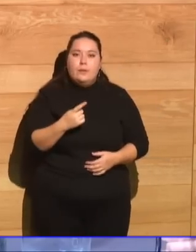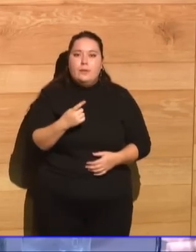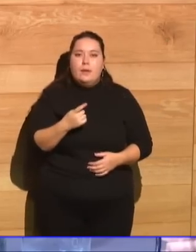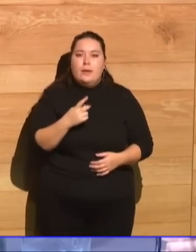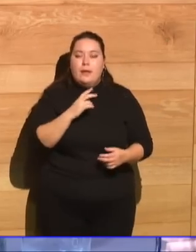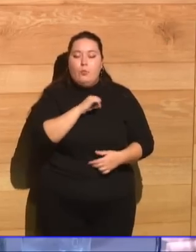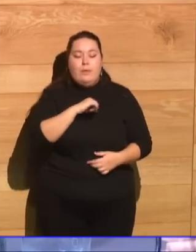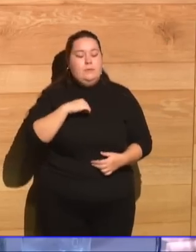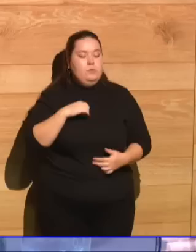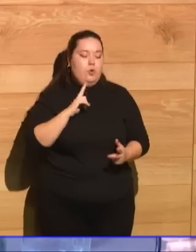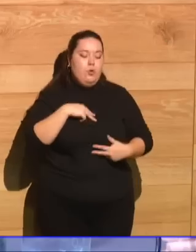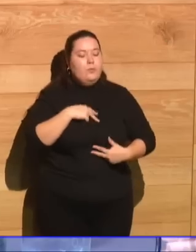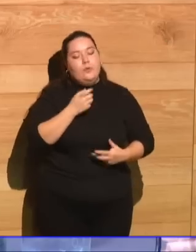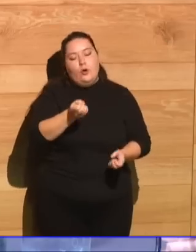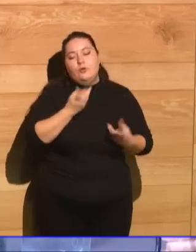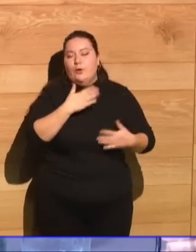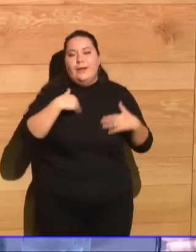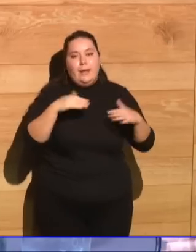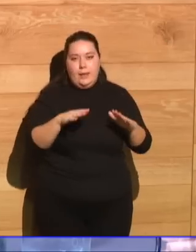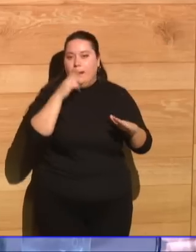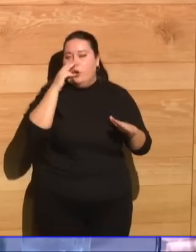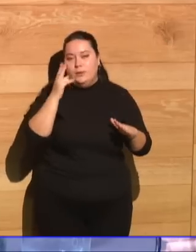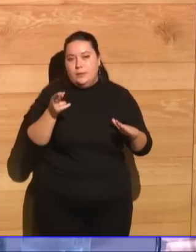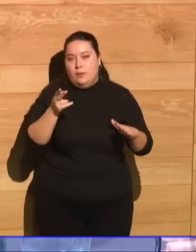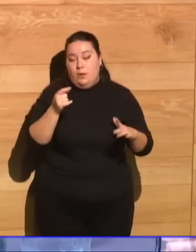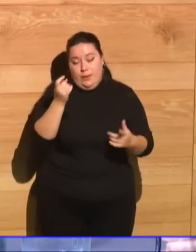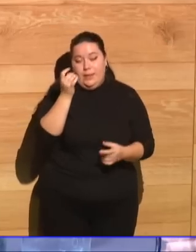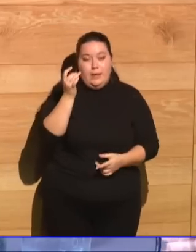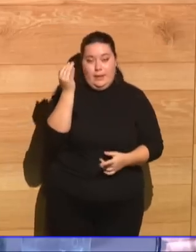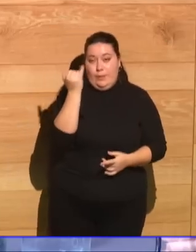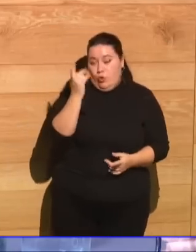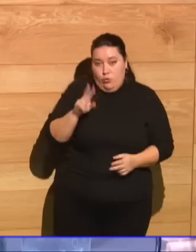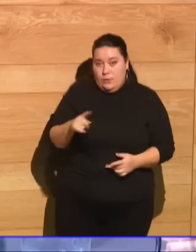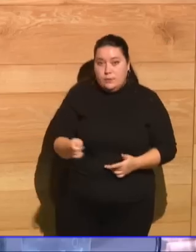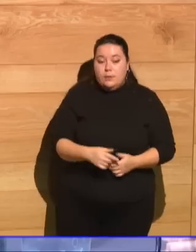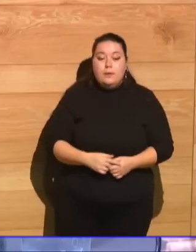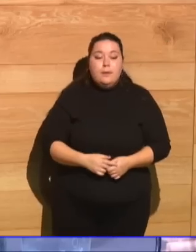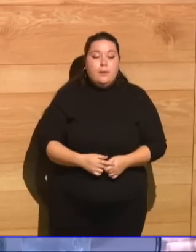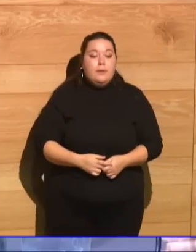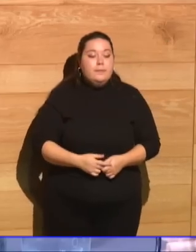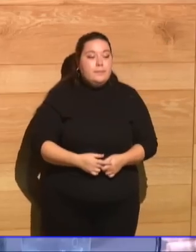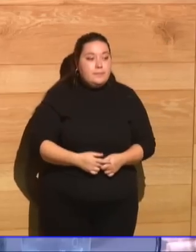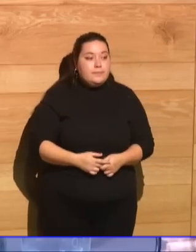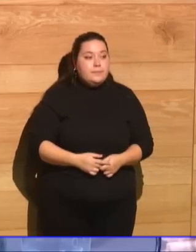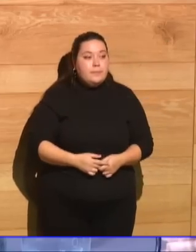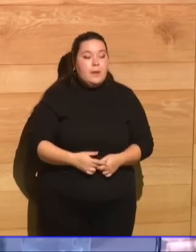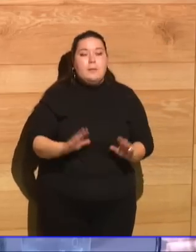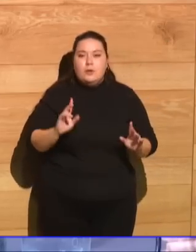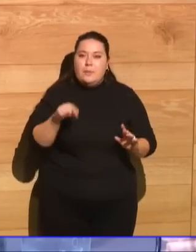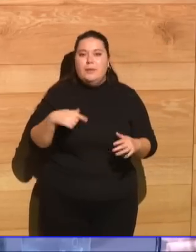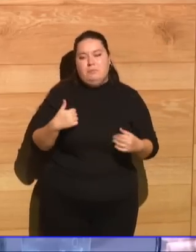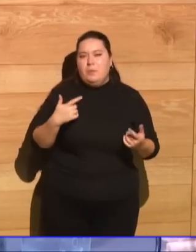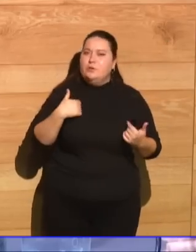lo que le interesaba, obviamente. Todos, ¿no? Claro, no es idiota. Pero creo que también era un tío humilde, que era un tío que